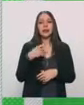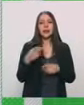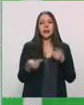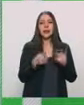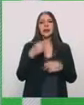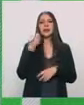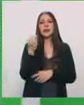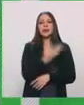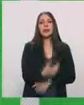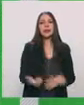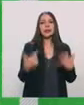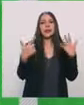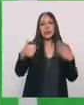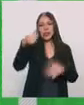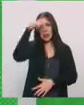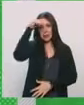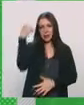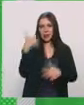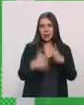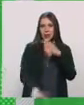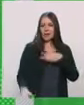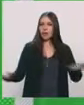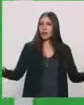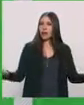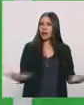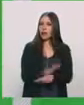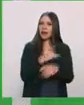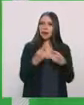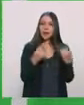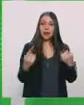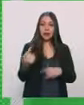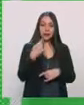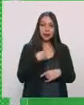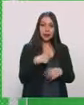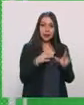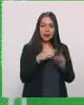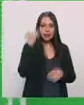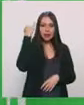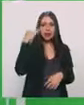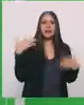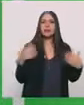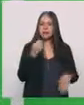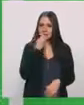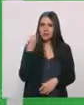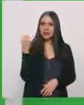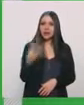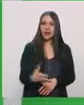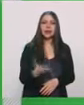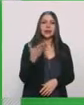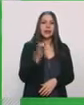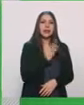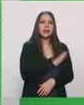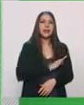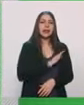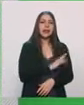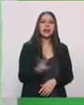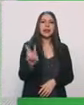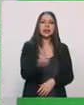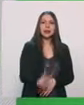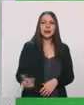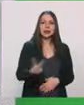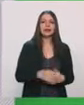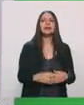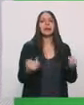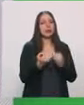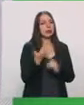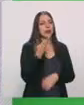pecados capitales que cambiaron la historia. Juega. Excelente. Qué padre idea. Eso suena muy bien. Y feliz viernes. Al contrario, doctor Zagal, que tenga muy bonito fin de